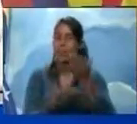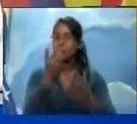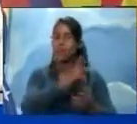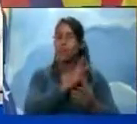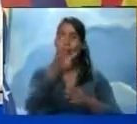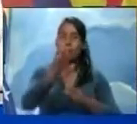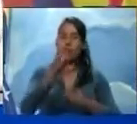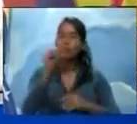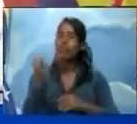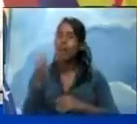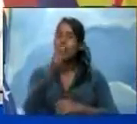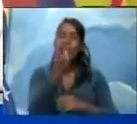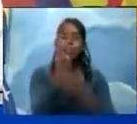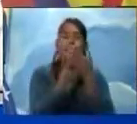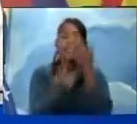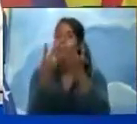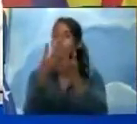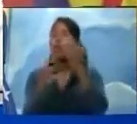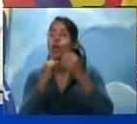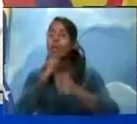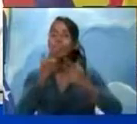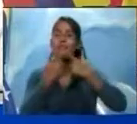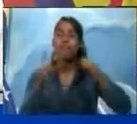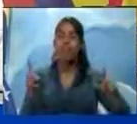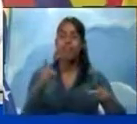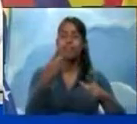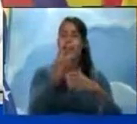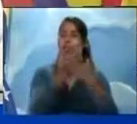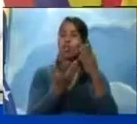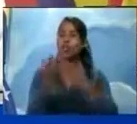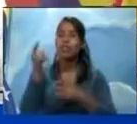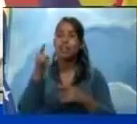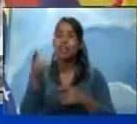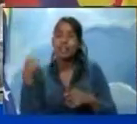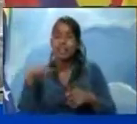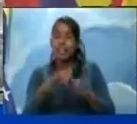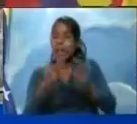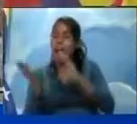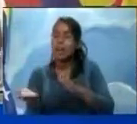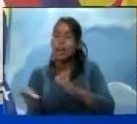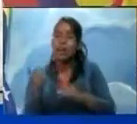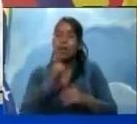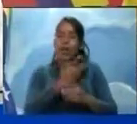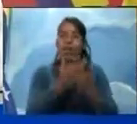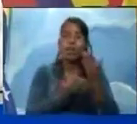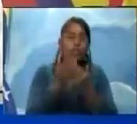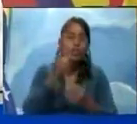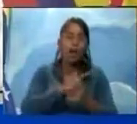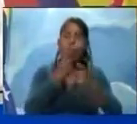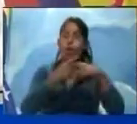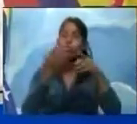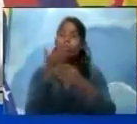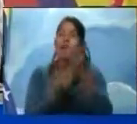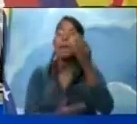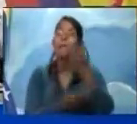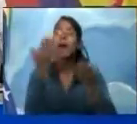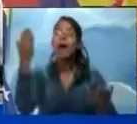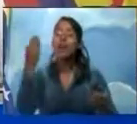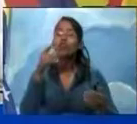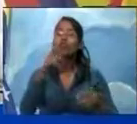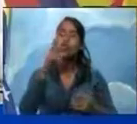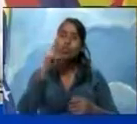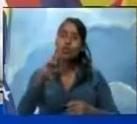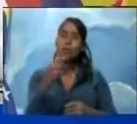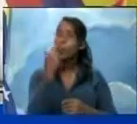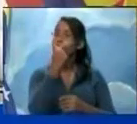mano, cada dedo es distinto a los dedos que tiene al lado y a los de la otra mano. Usted se